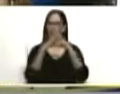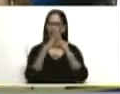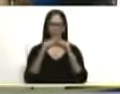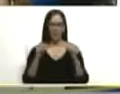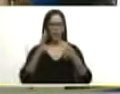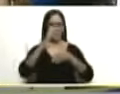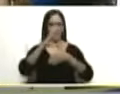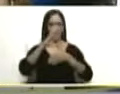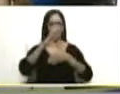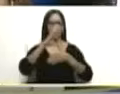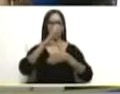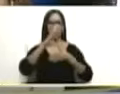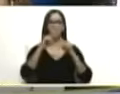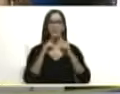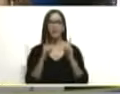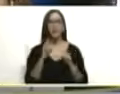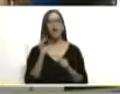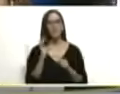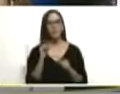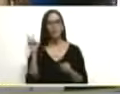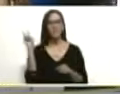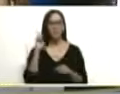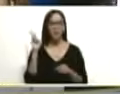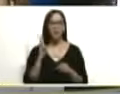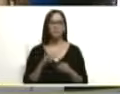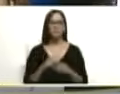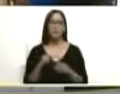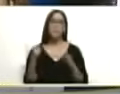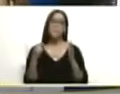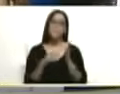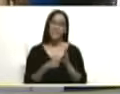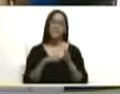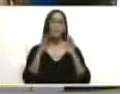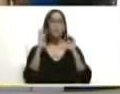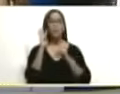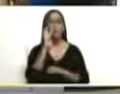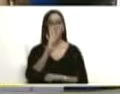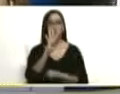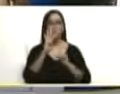América, pero hablemos de Venezuela,